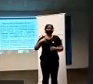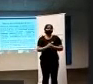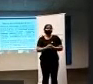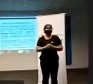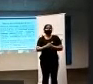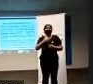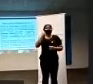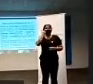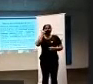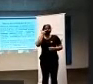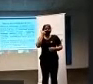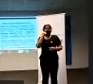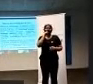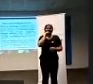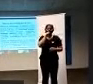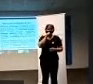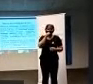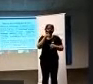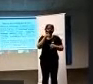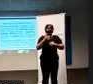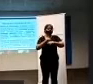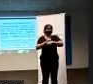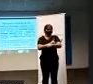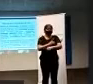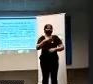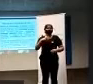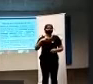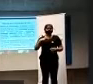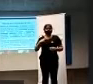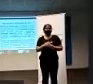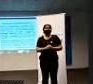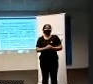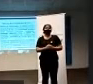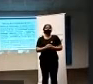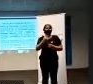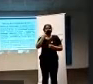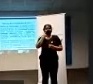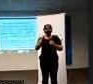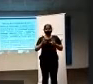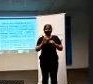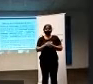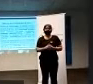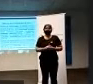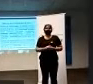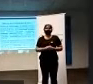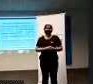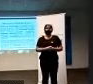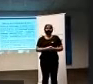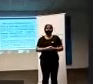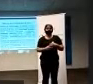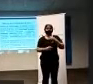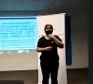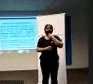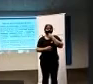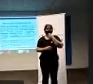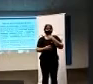vacunación a personas con comorbilidades identificadas para formas graves de COVID. Y en aquellas personas con inmunocompromiso, los datos actuales